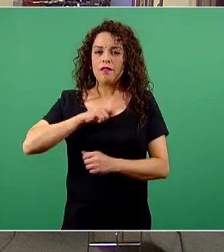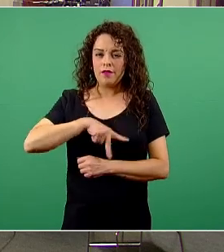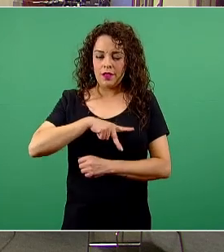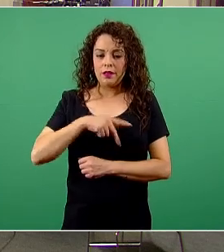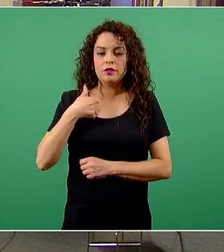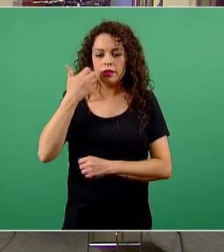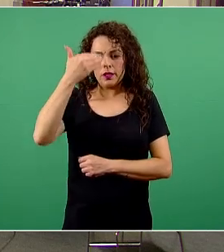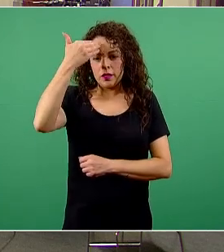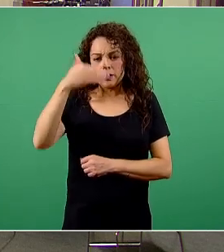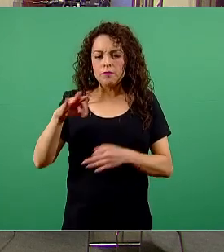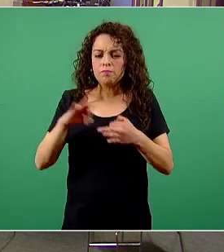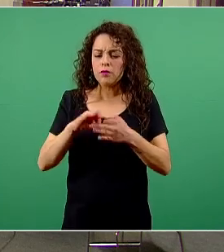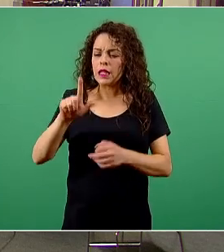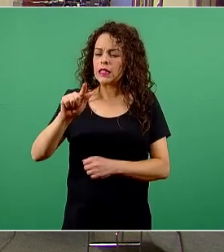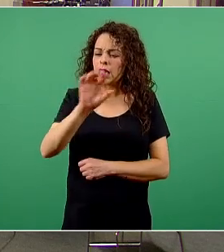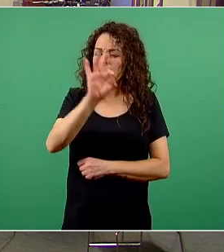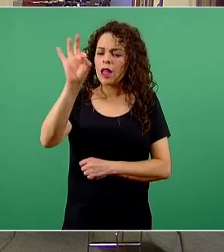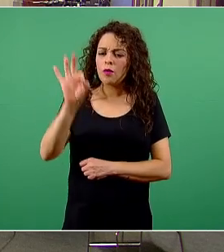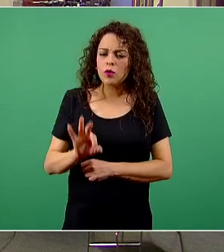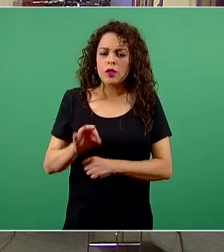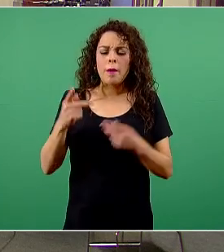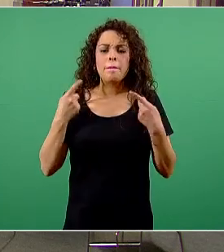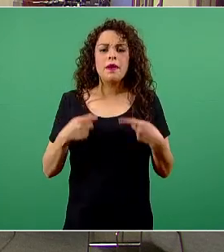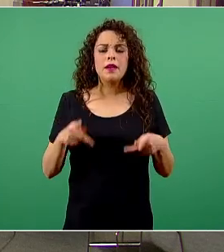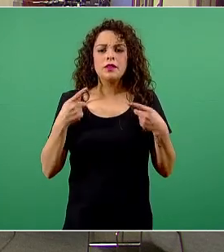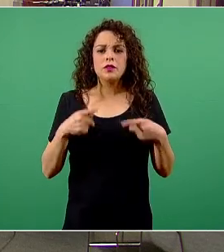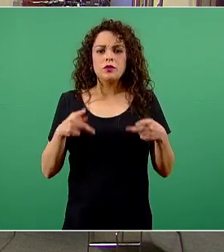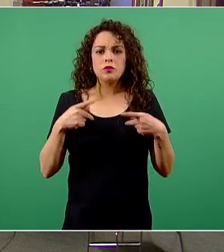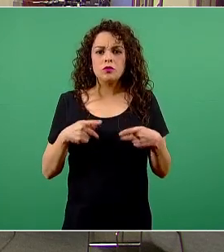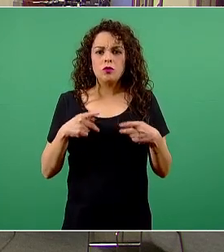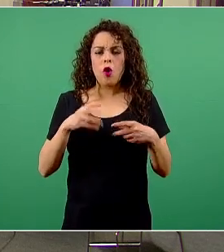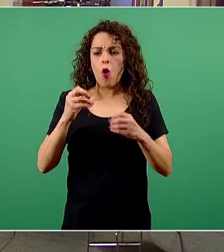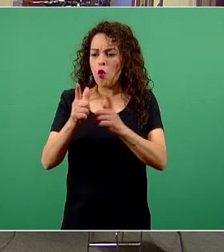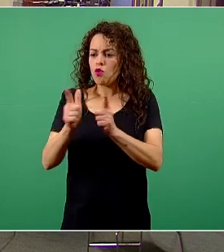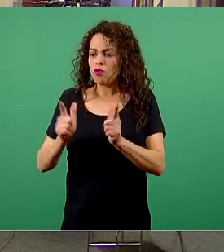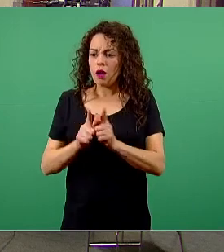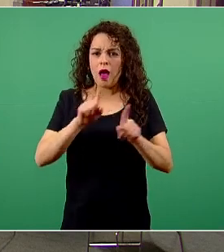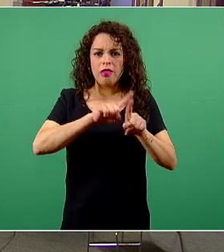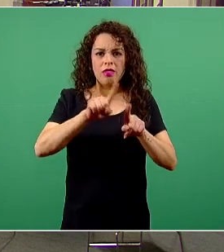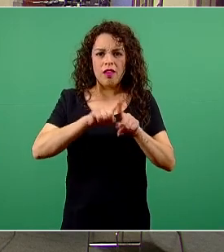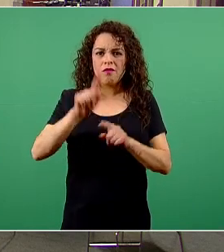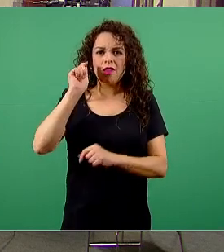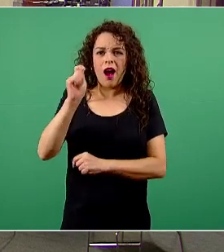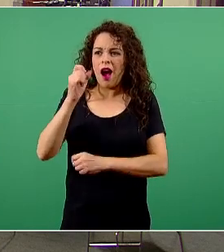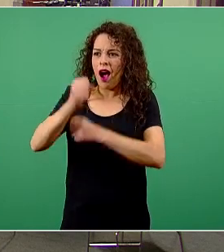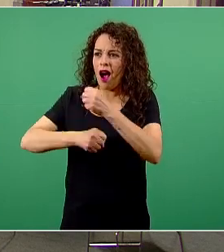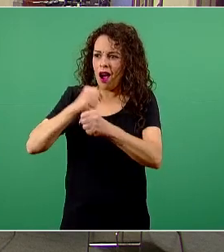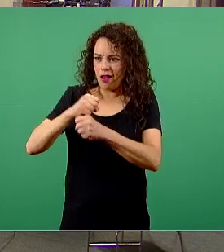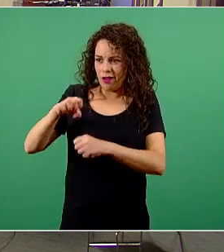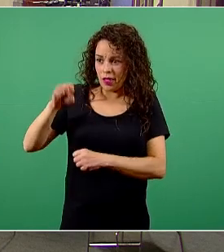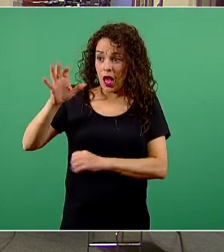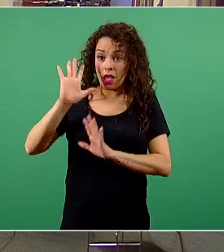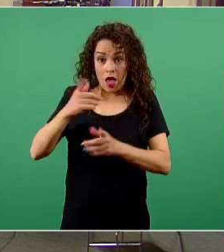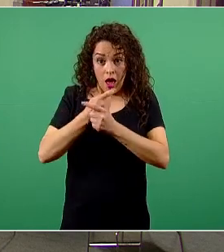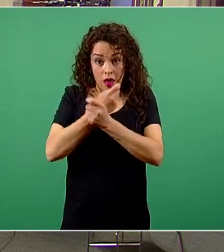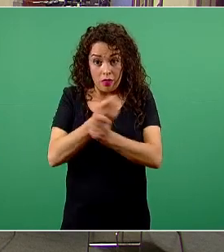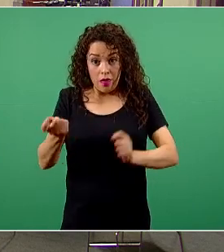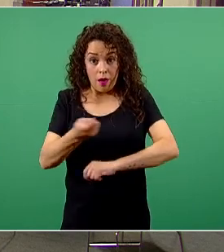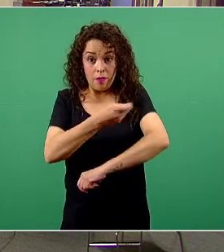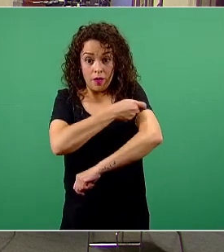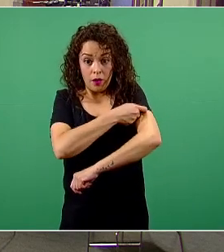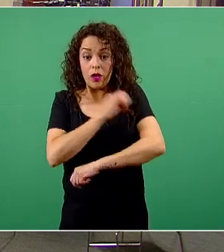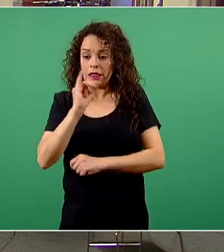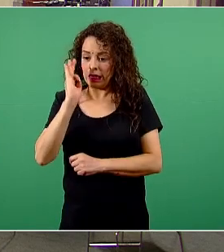aproximadamente 70% de las personas o de los distintos grupos de edad que se están vacunando están dispuestos a